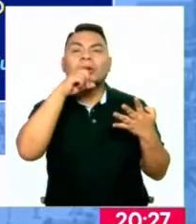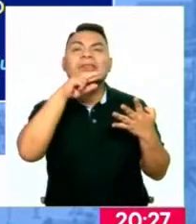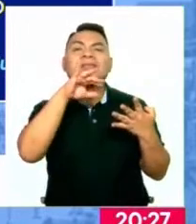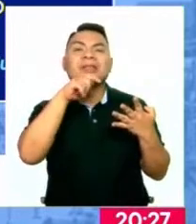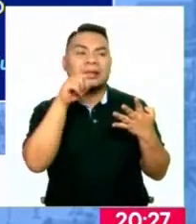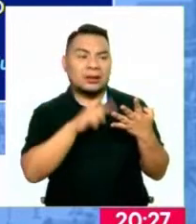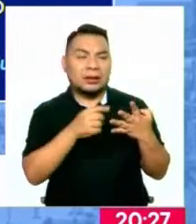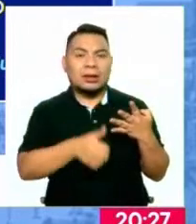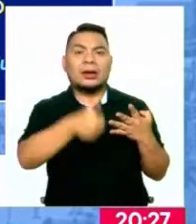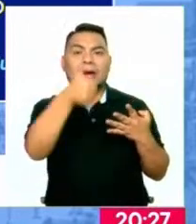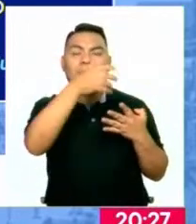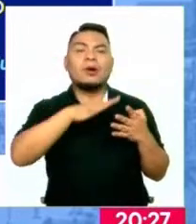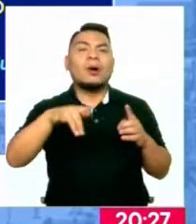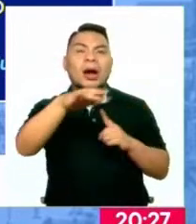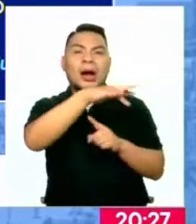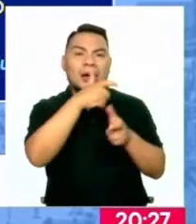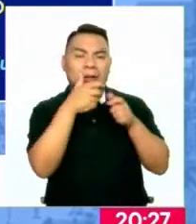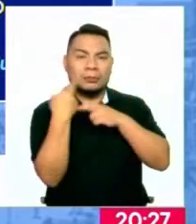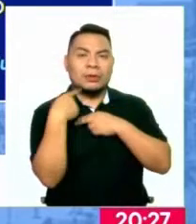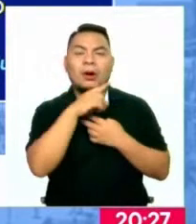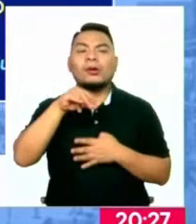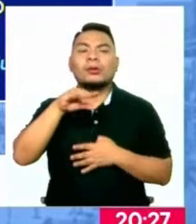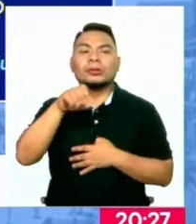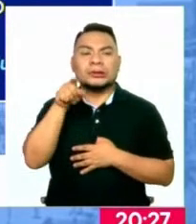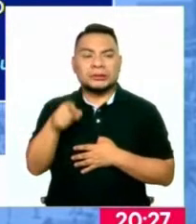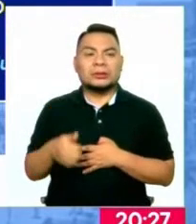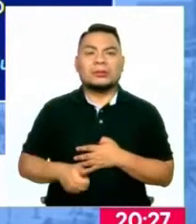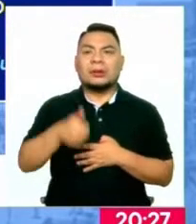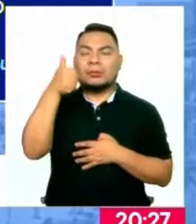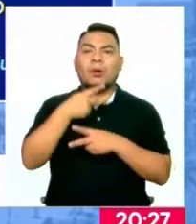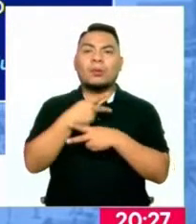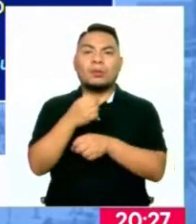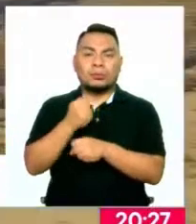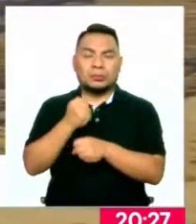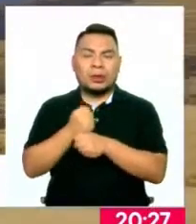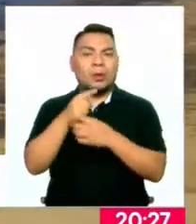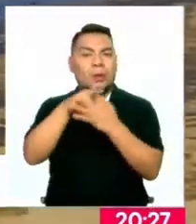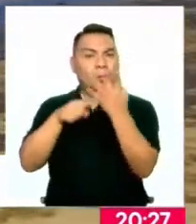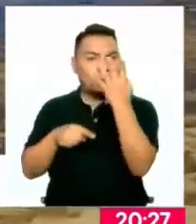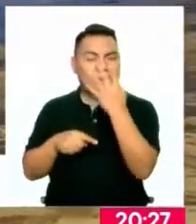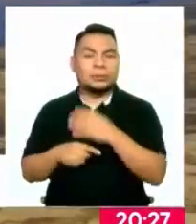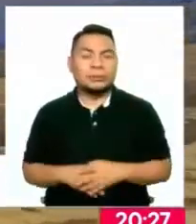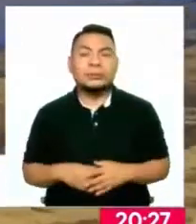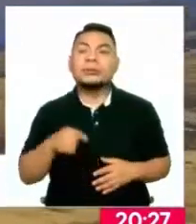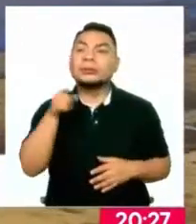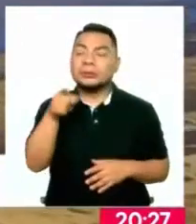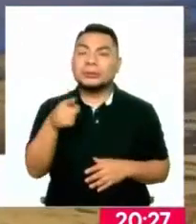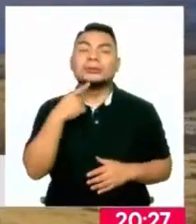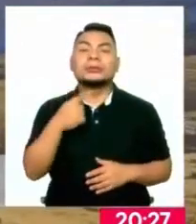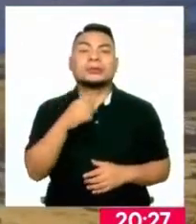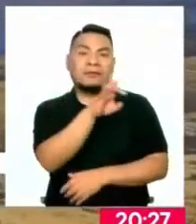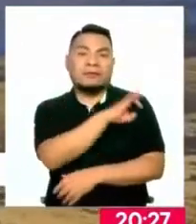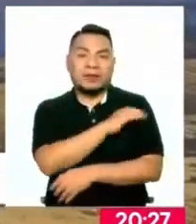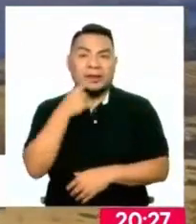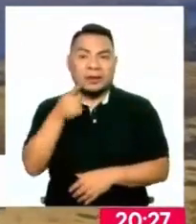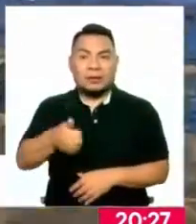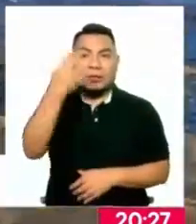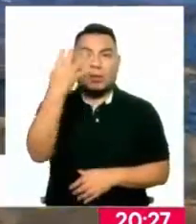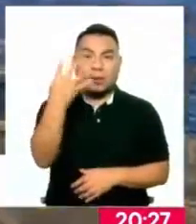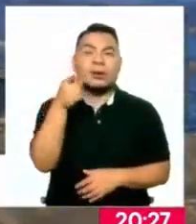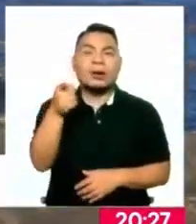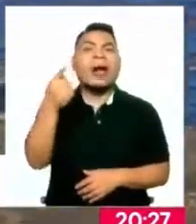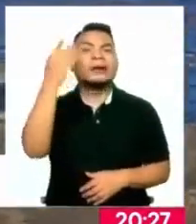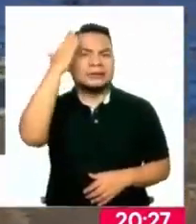Cecilia Posada, gerente de calidad de medio ambiente y José Gregorio Reyes Ruiz, gerente de producción. La tesis fiscal señala que los funcionarios